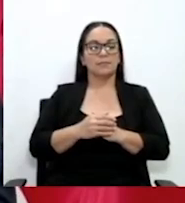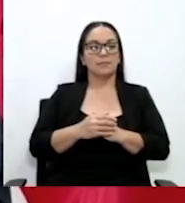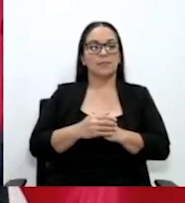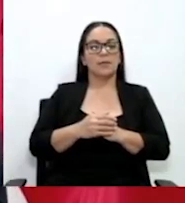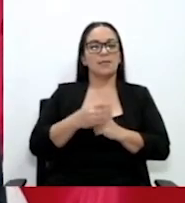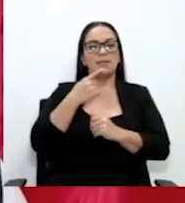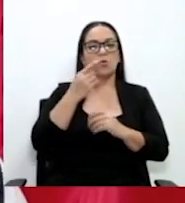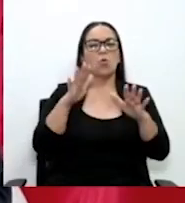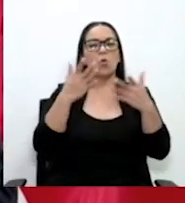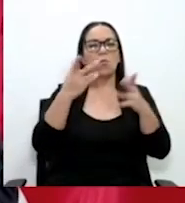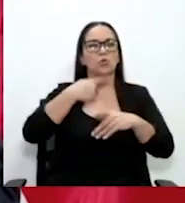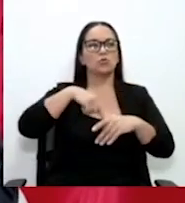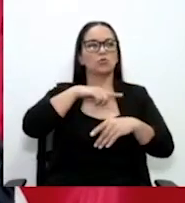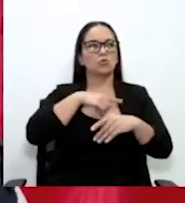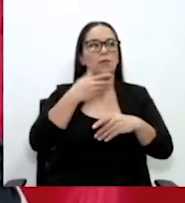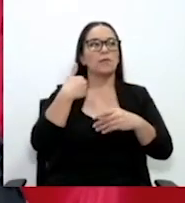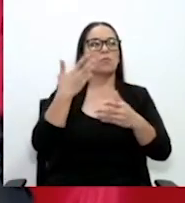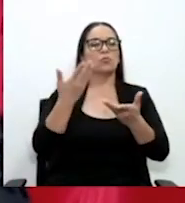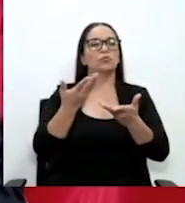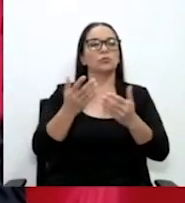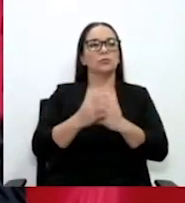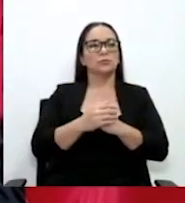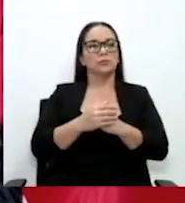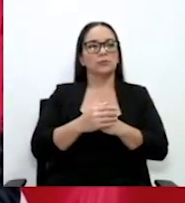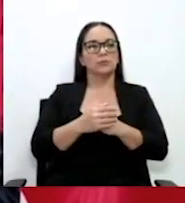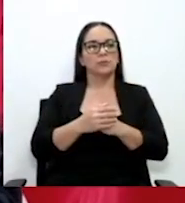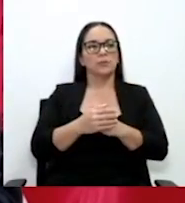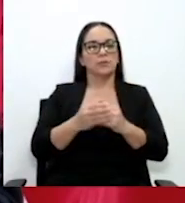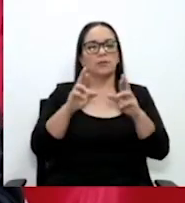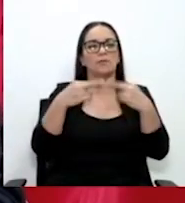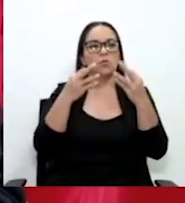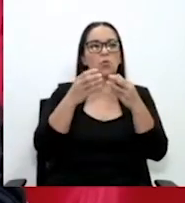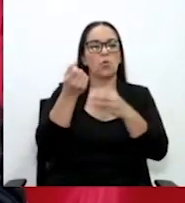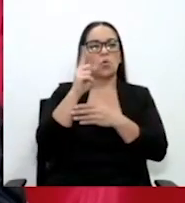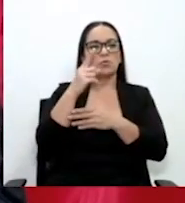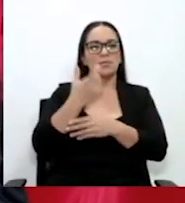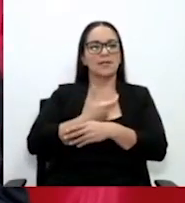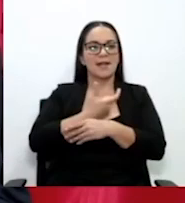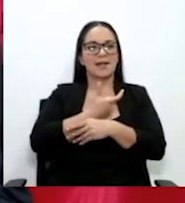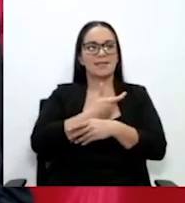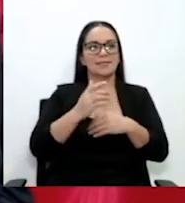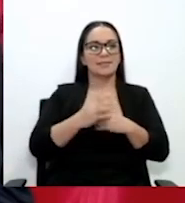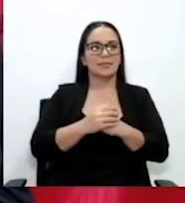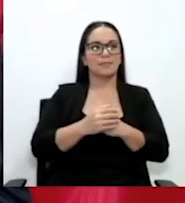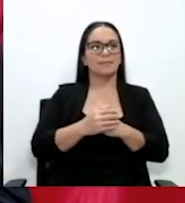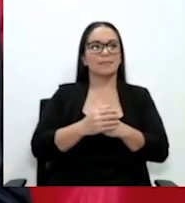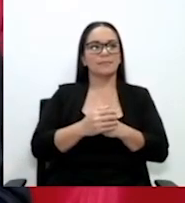puesto la reunión con los 11 alcaldes al mismo tiempo que ellos estaban haciendo